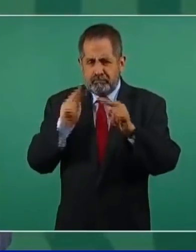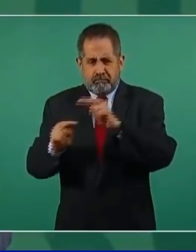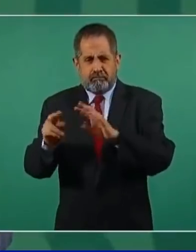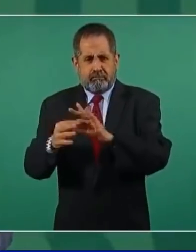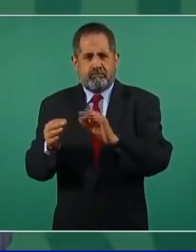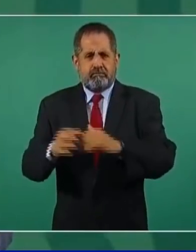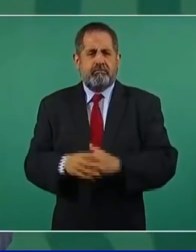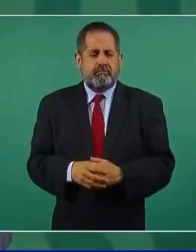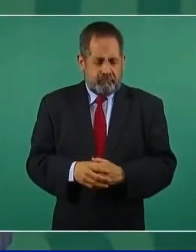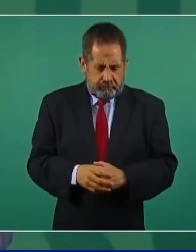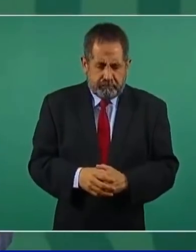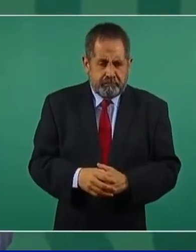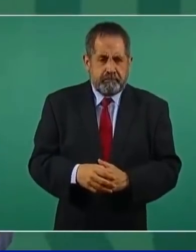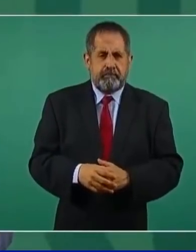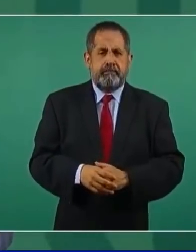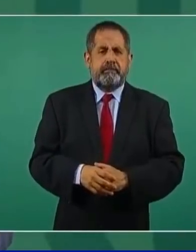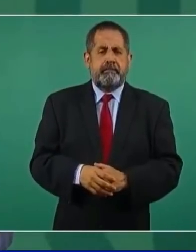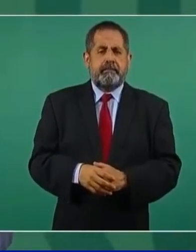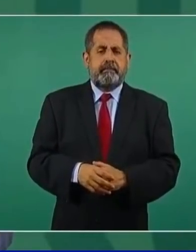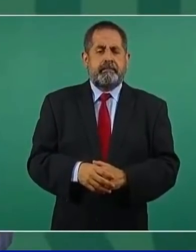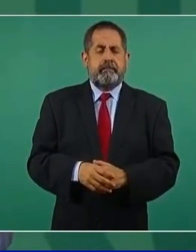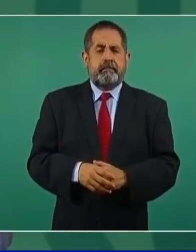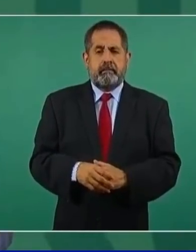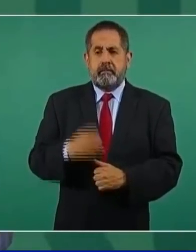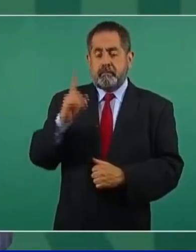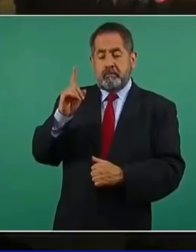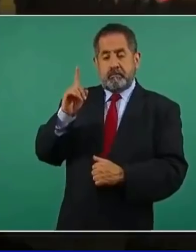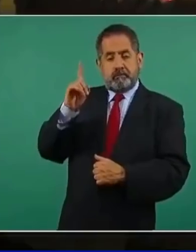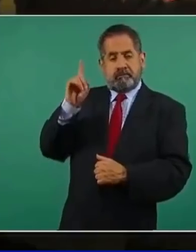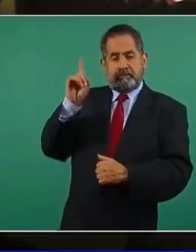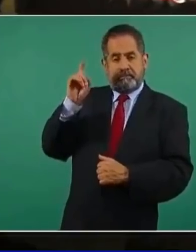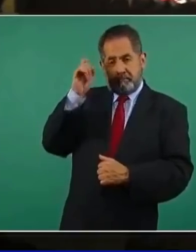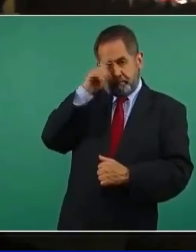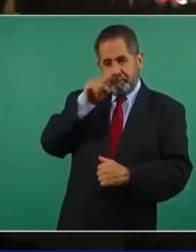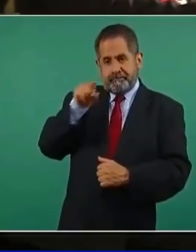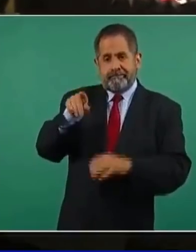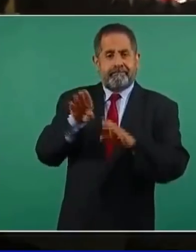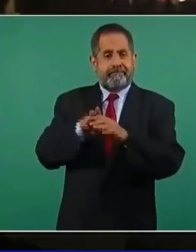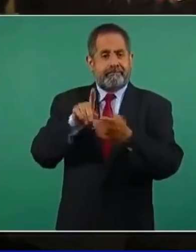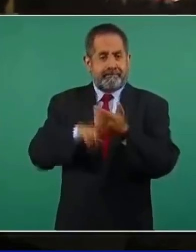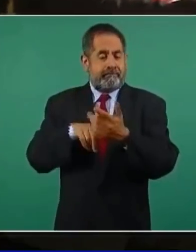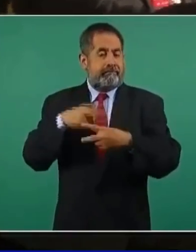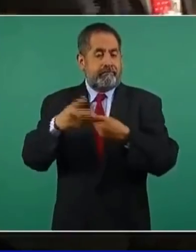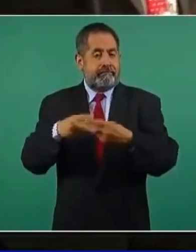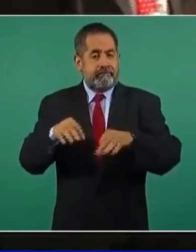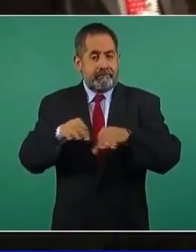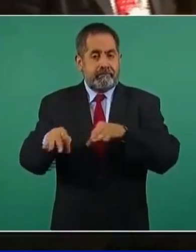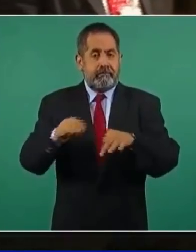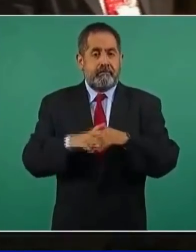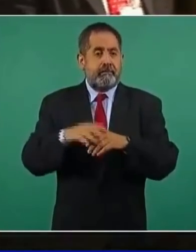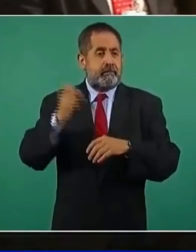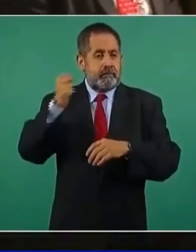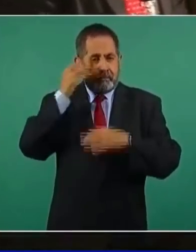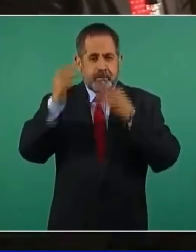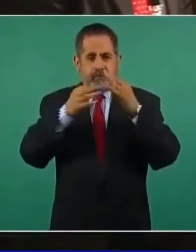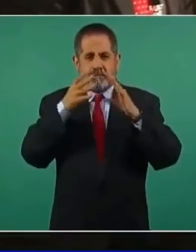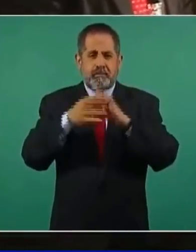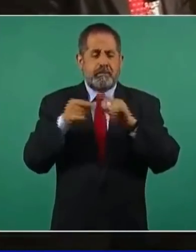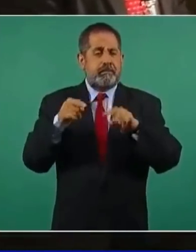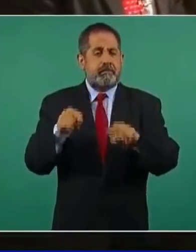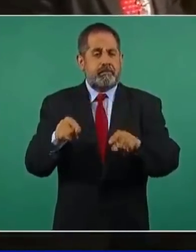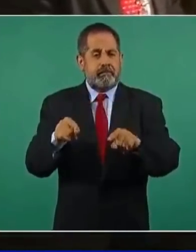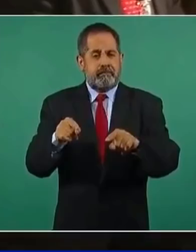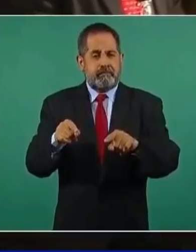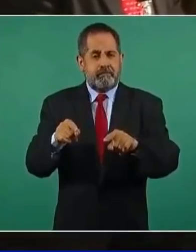pendiente. Todo ese espacio. Ajá. Lo más difícil es la actividad que ahí se va a realizar, porque los shows y los espectáculos tendrían que